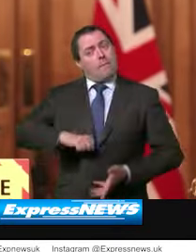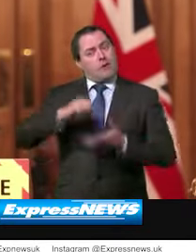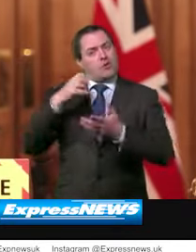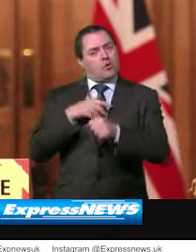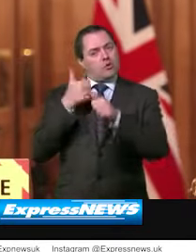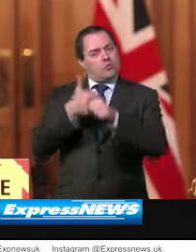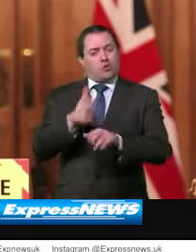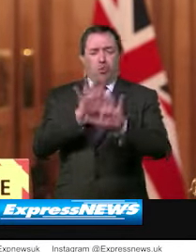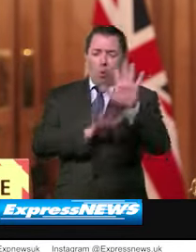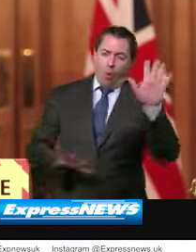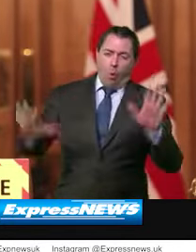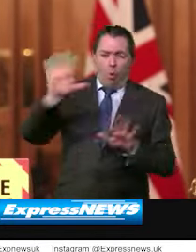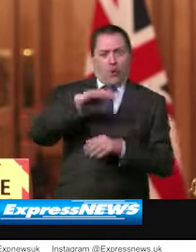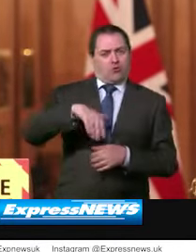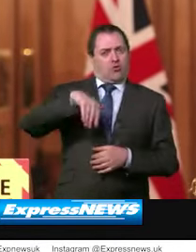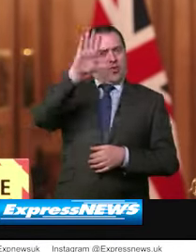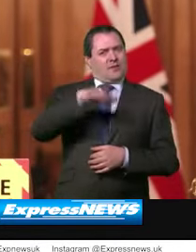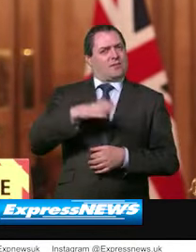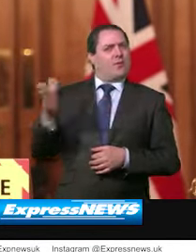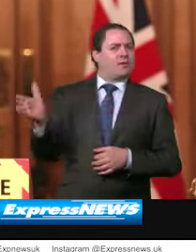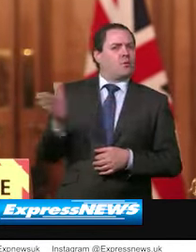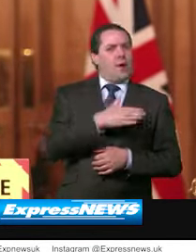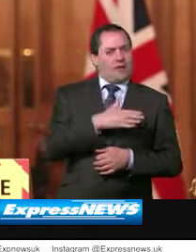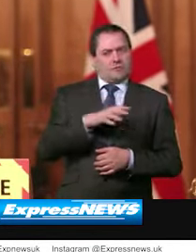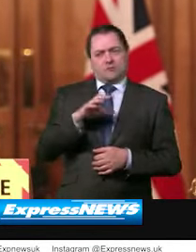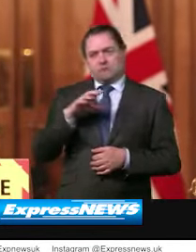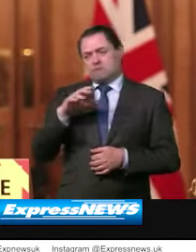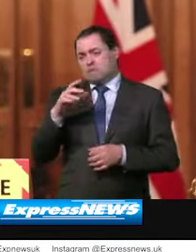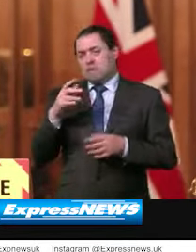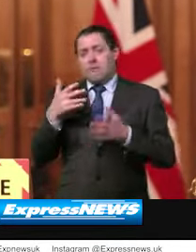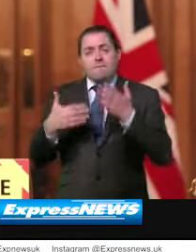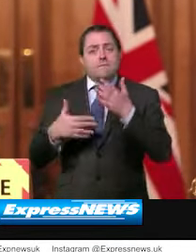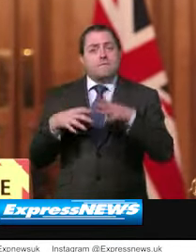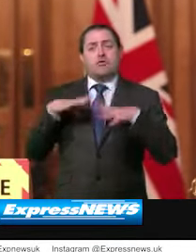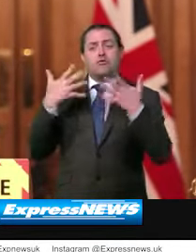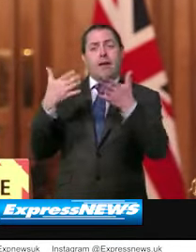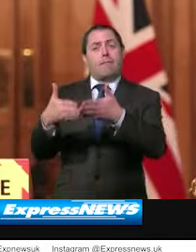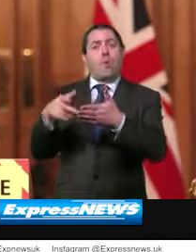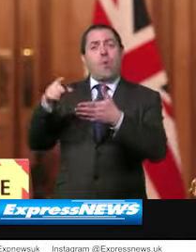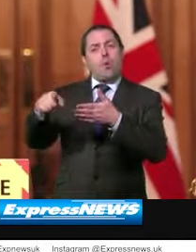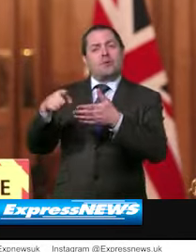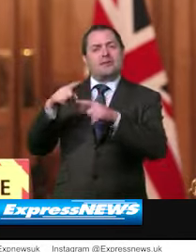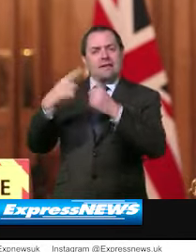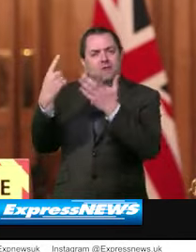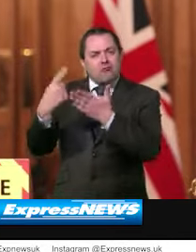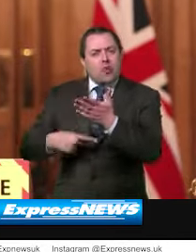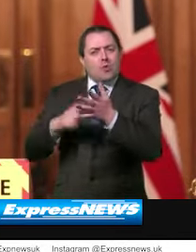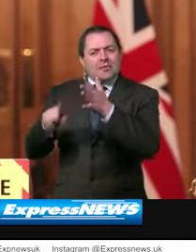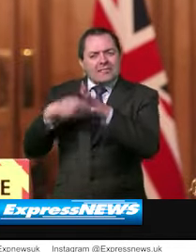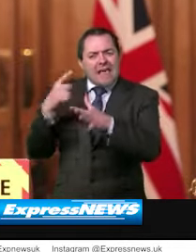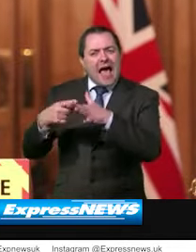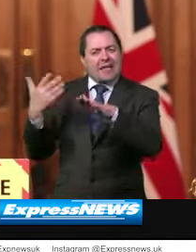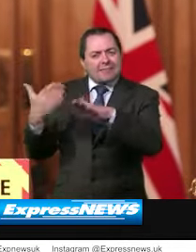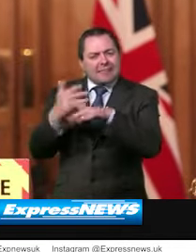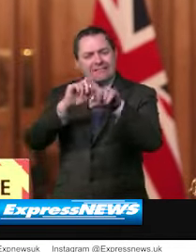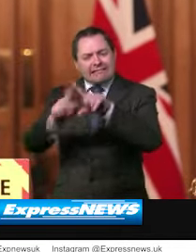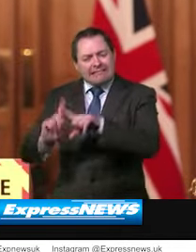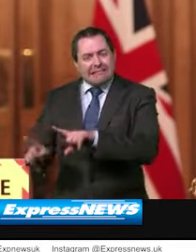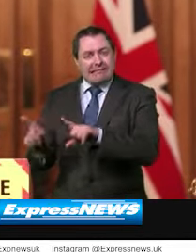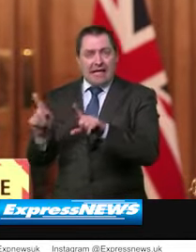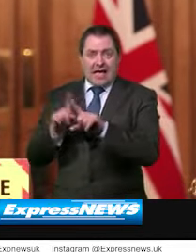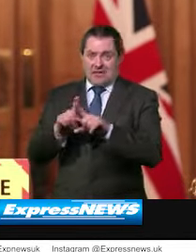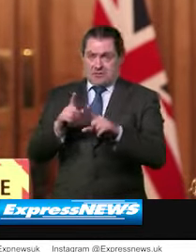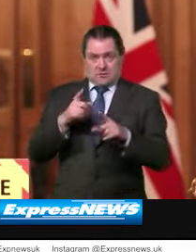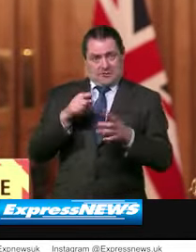trayendo prosperidad todo el reino unido en ambos puertos libres en todo el país y el mayor recorte de impuestos a favor de la inversión en la historia británica